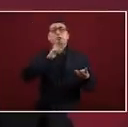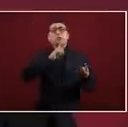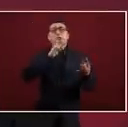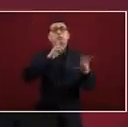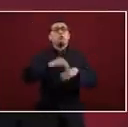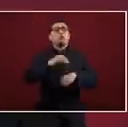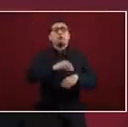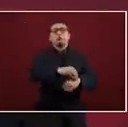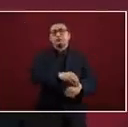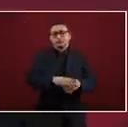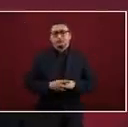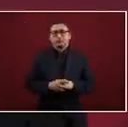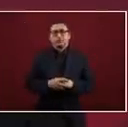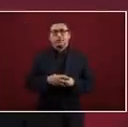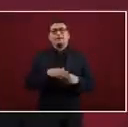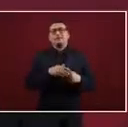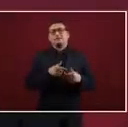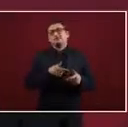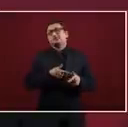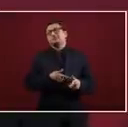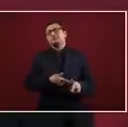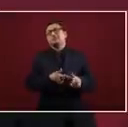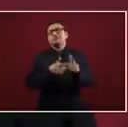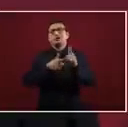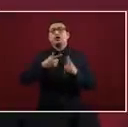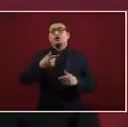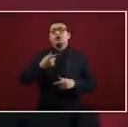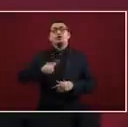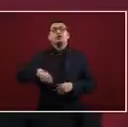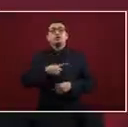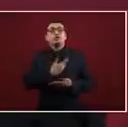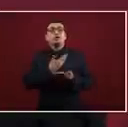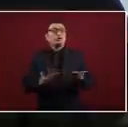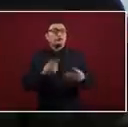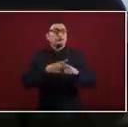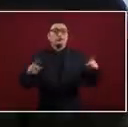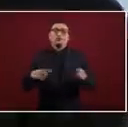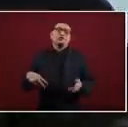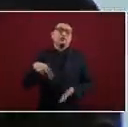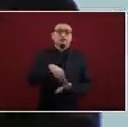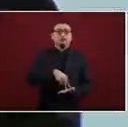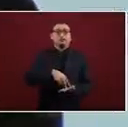mentira y se seguían. Y nosotros tenemos aquí el valor,